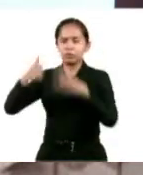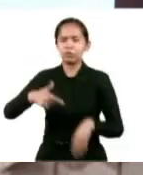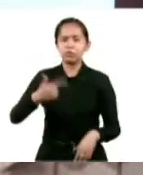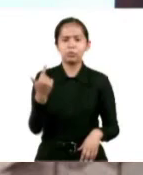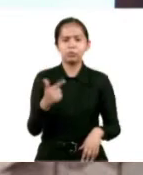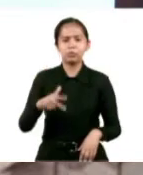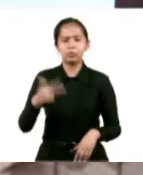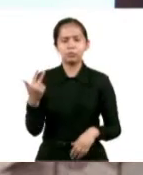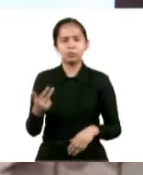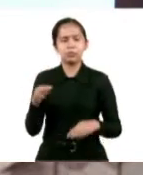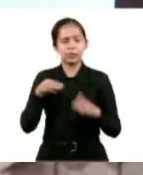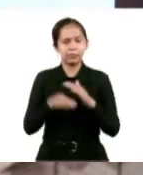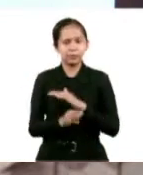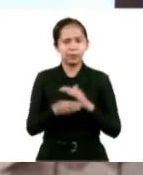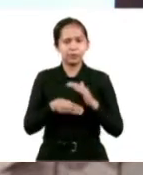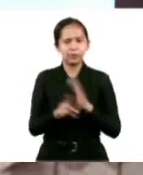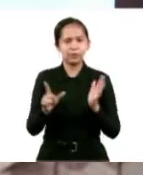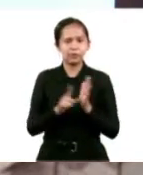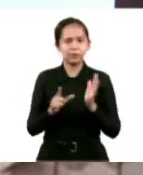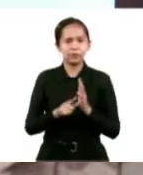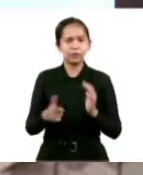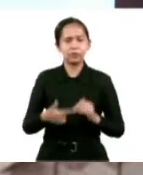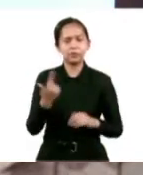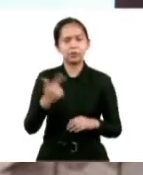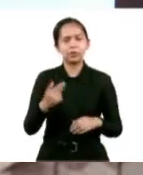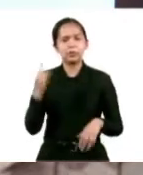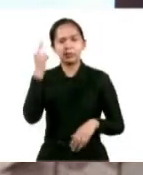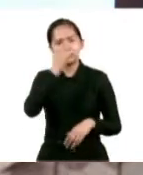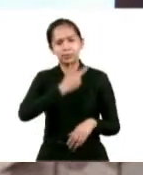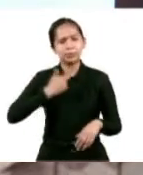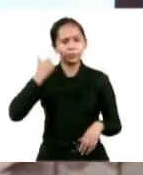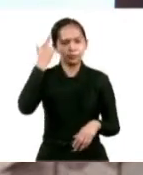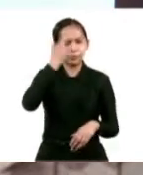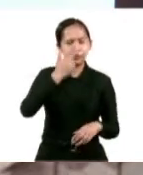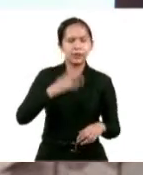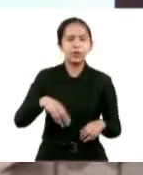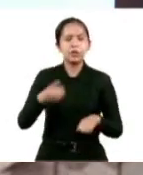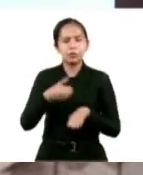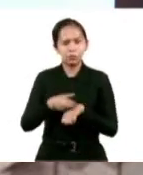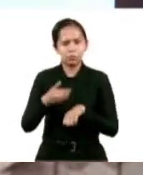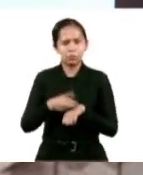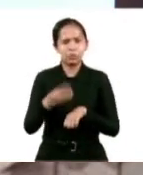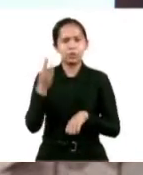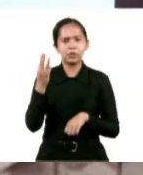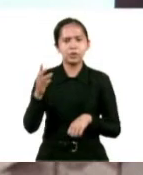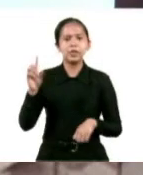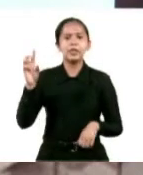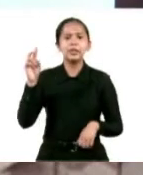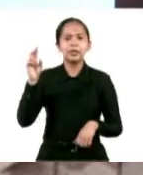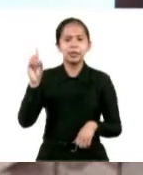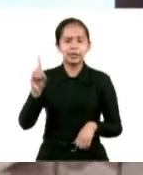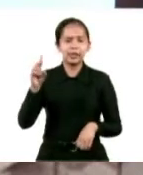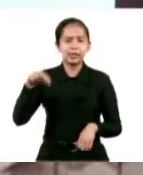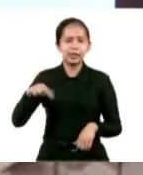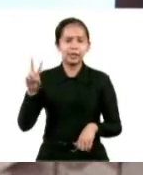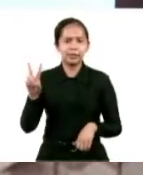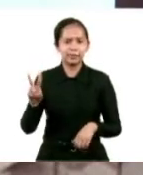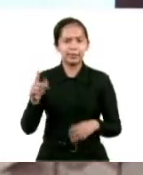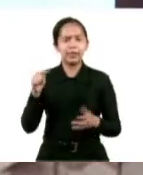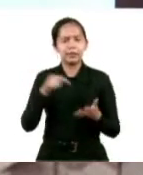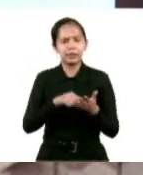metro, identificadas en el análisis causa-raíz fase 3 de DNB, que es el informe